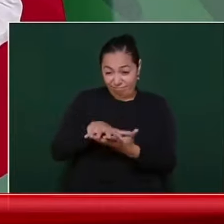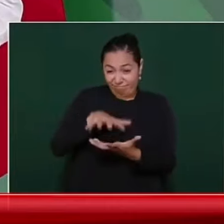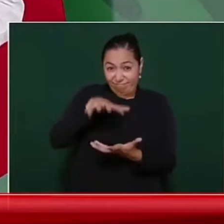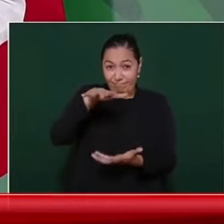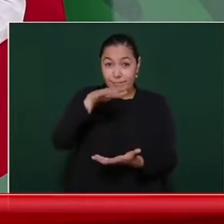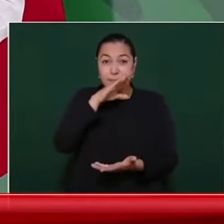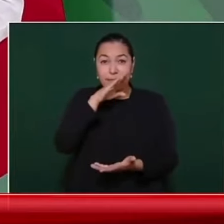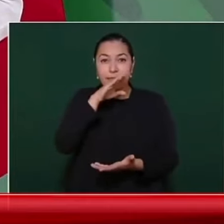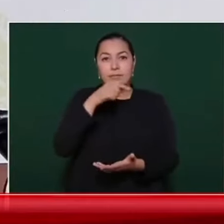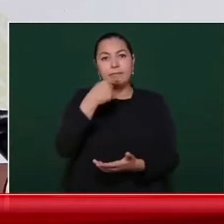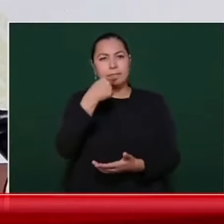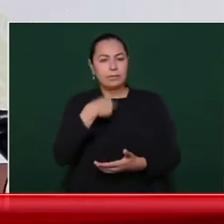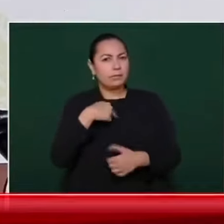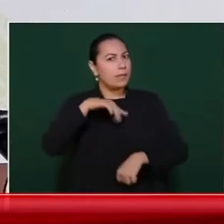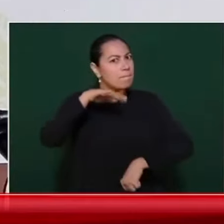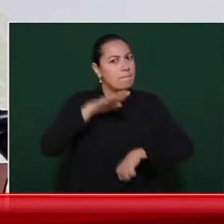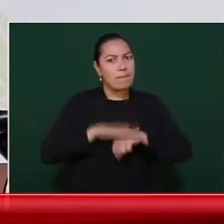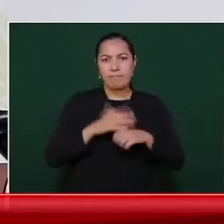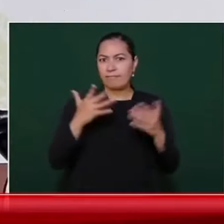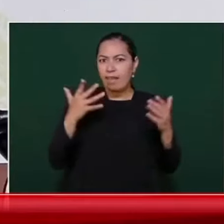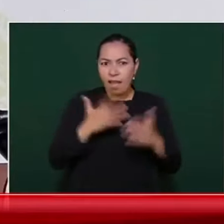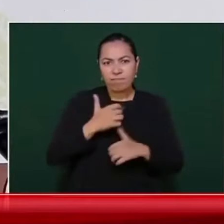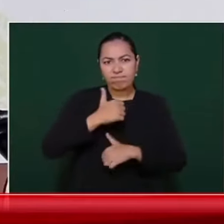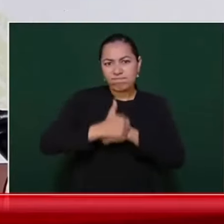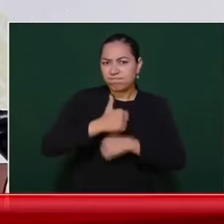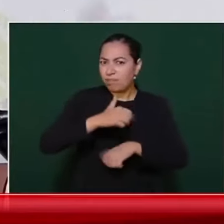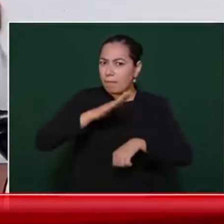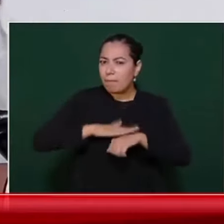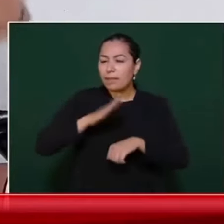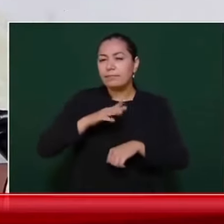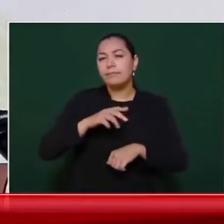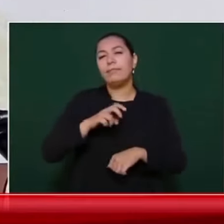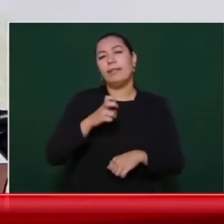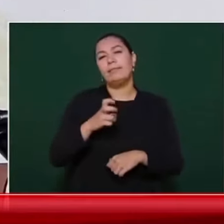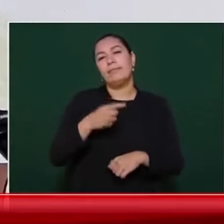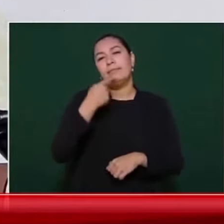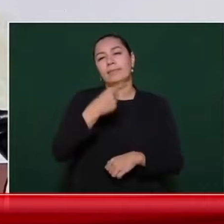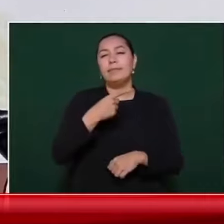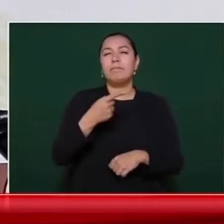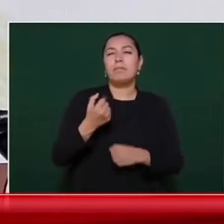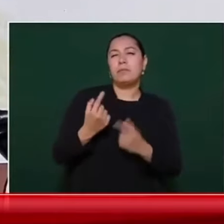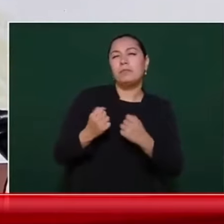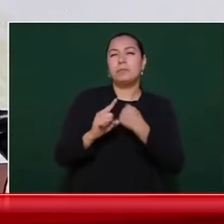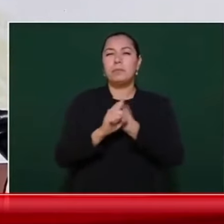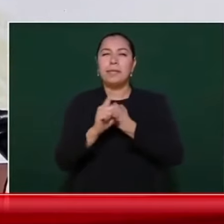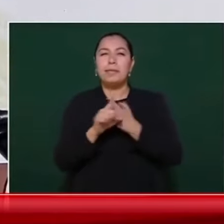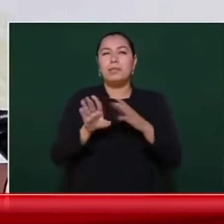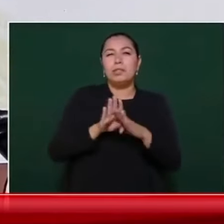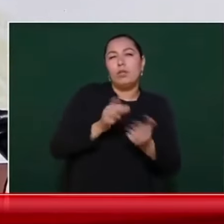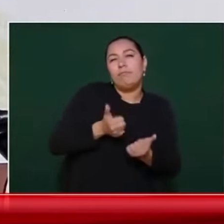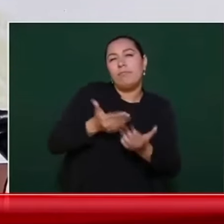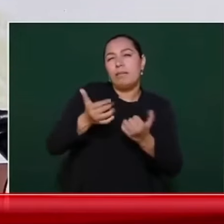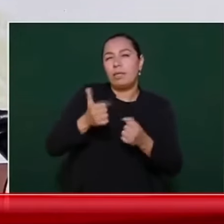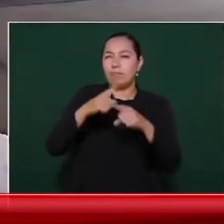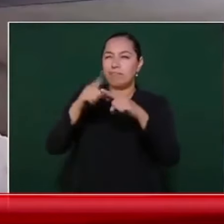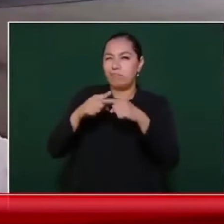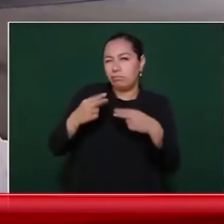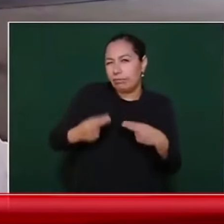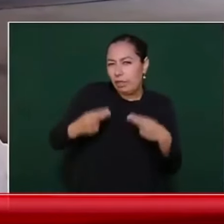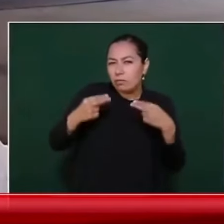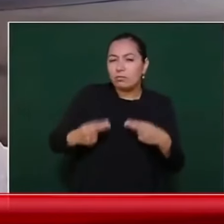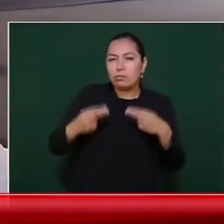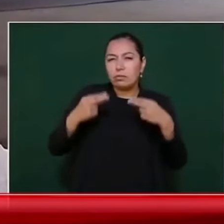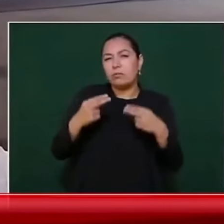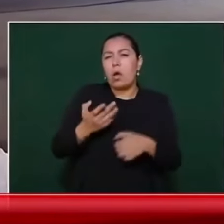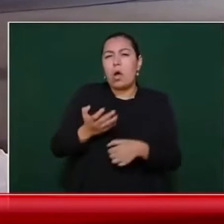recuerdo que me dijo vamos a resolver los problemas de comercialización hoy no los tendremos presidente porque usted ha venido apoyando de manera